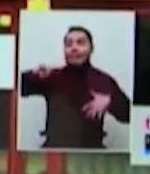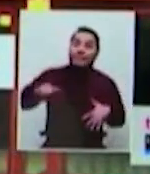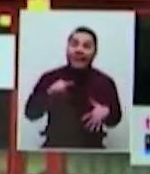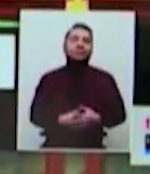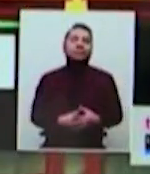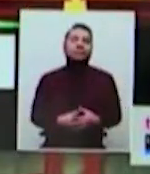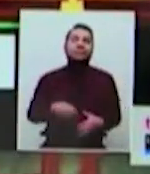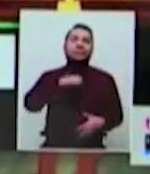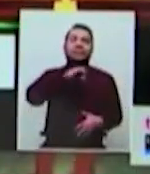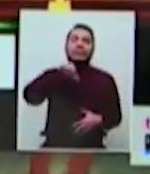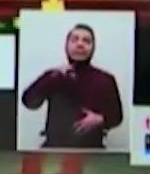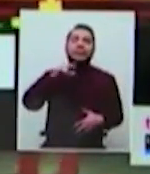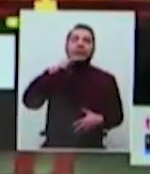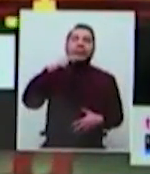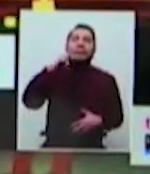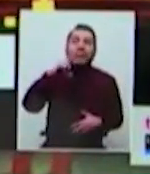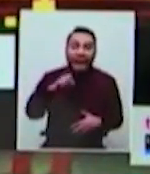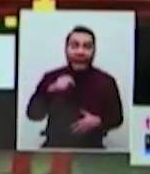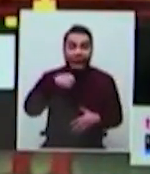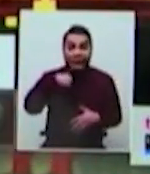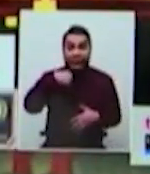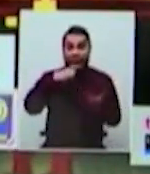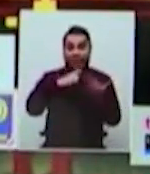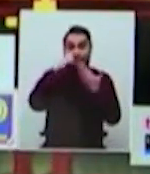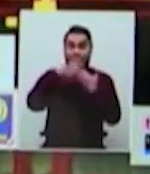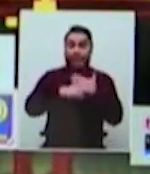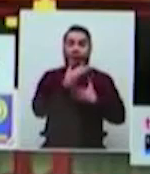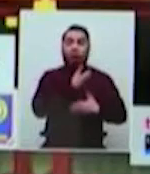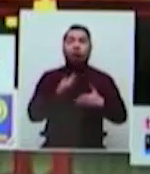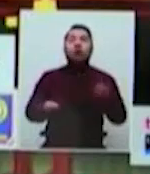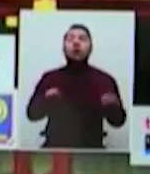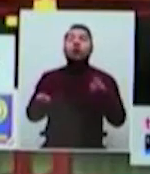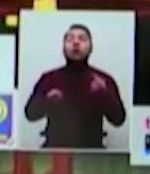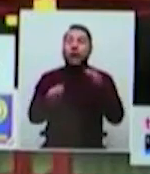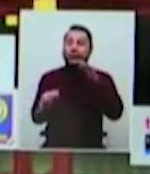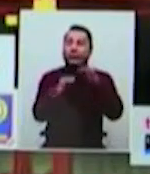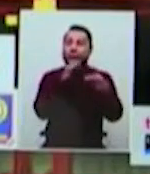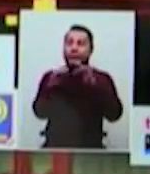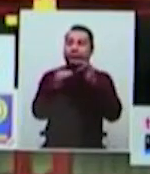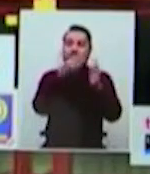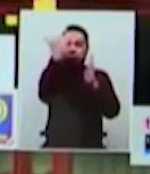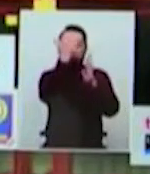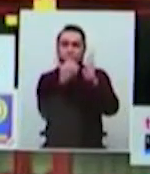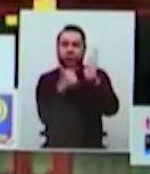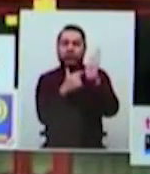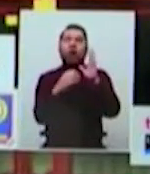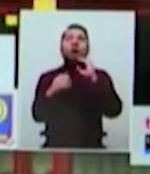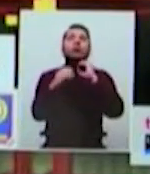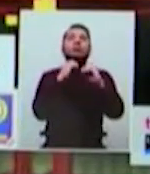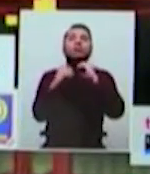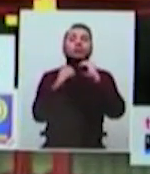si deja de ser alcalde, si lo condena la justicia. Esto es.